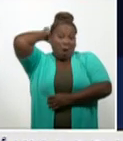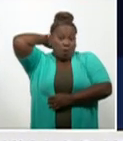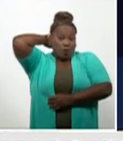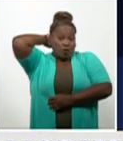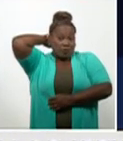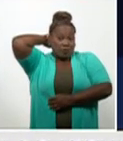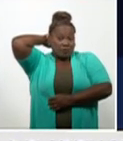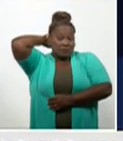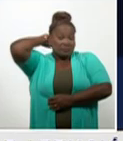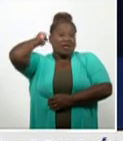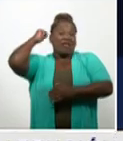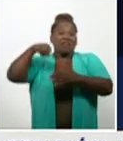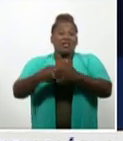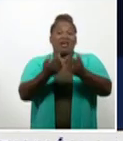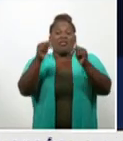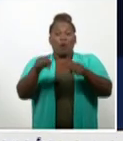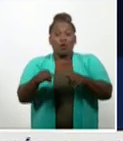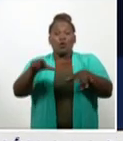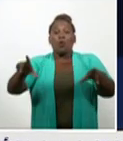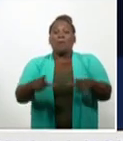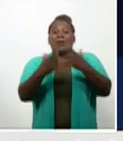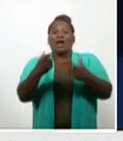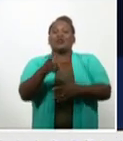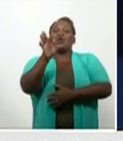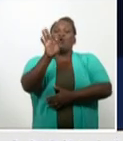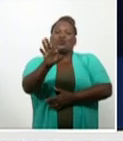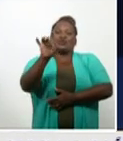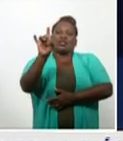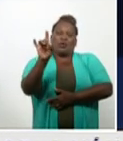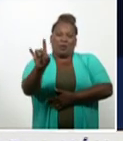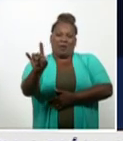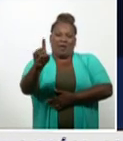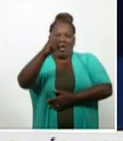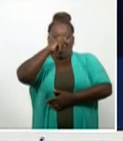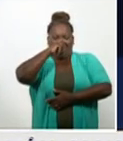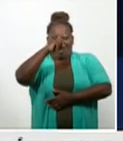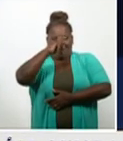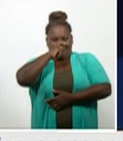en el día de hoy cumple 89 años de edad y que